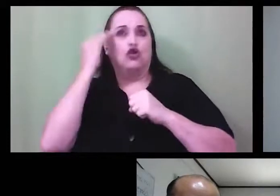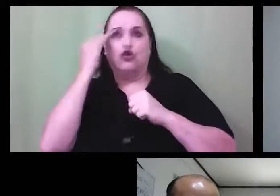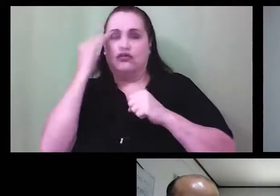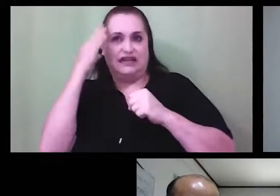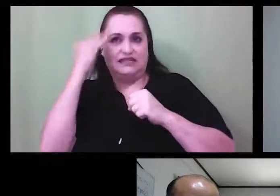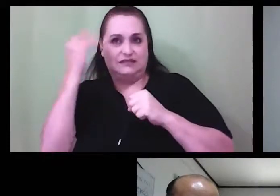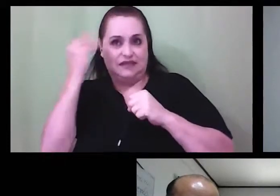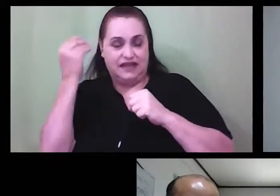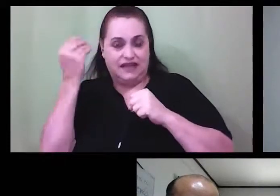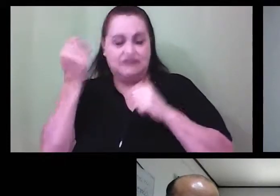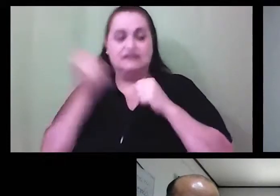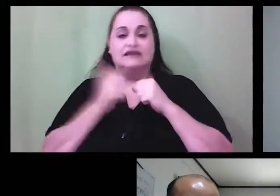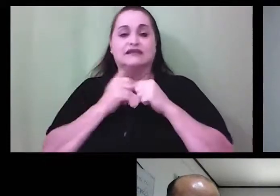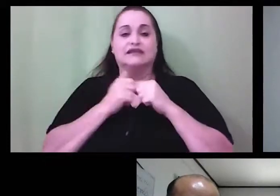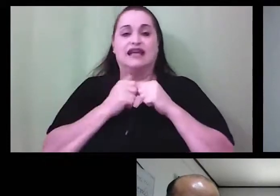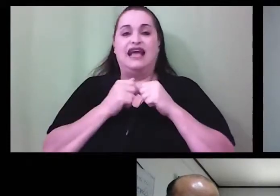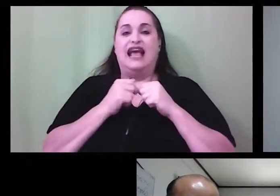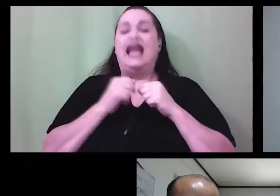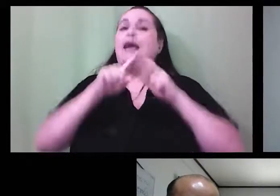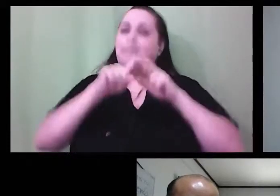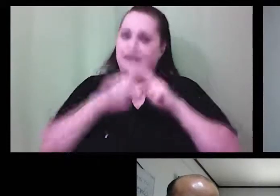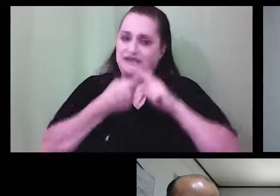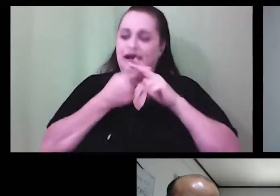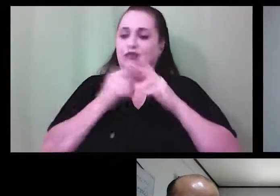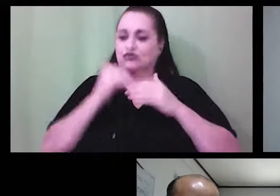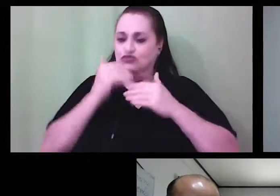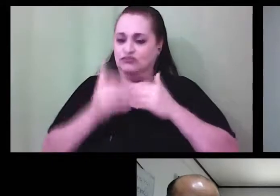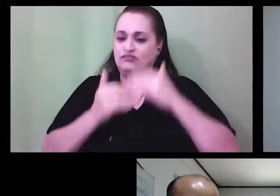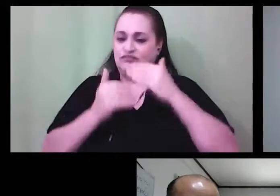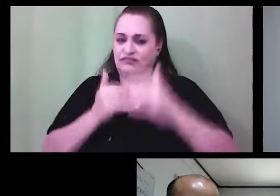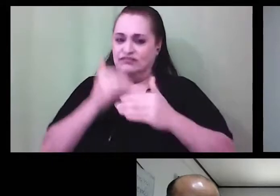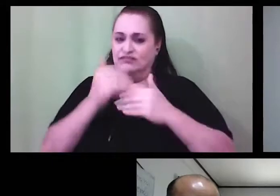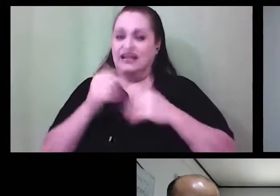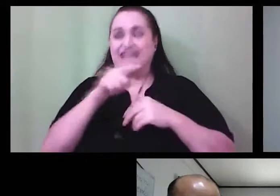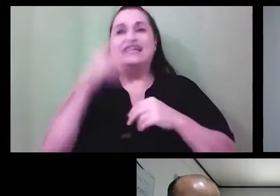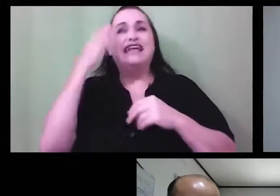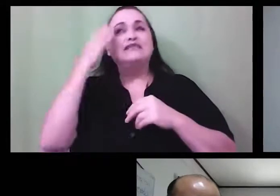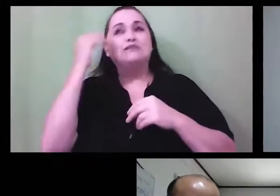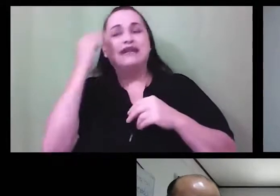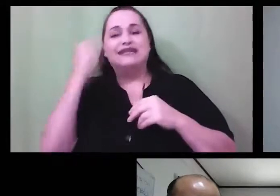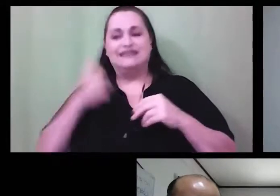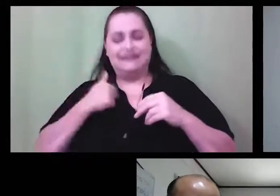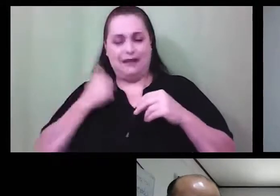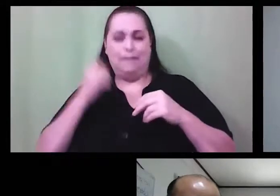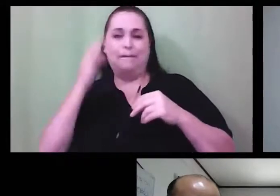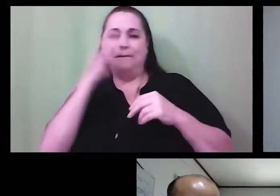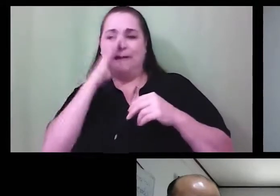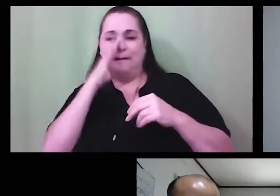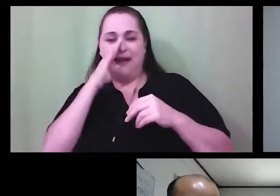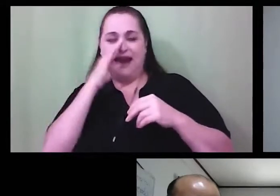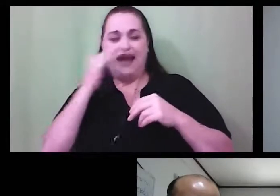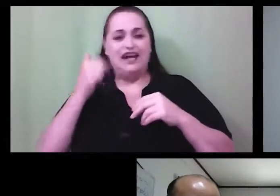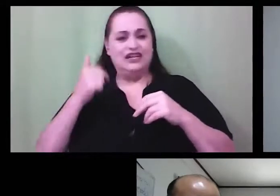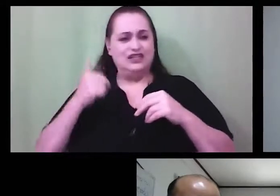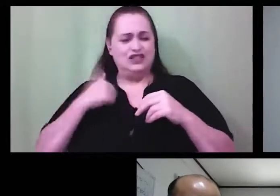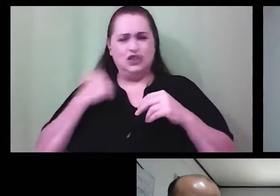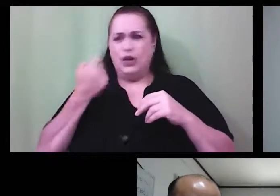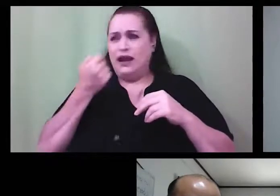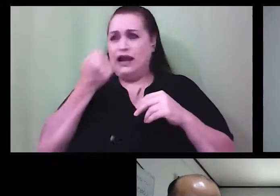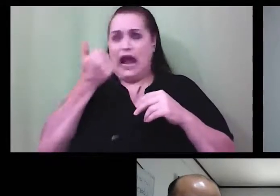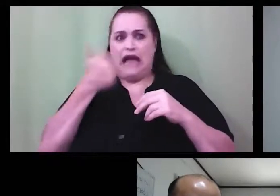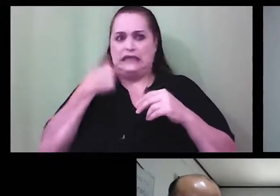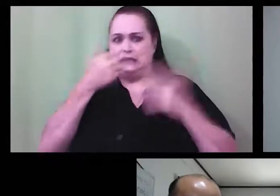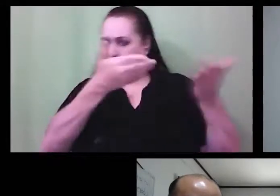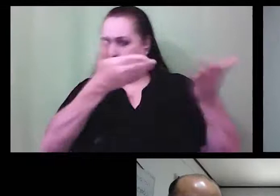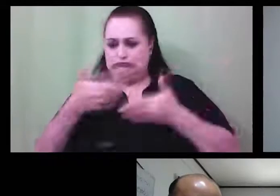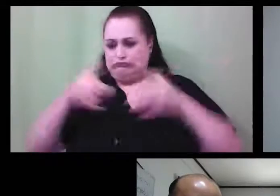ni nada, y así empezamos, ¿verdad? Fue esa experiencia de mamá que yo estuve a punto de traérmelo para